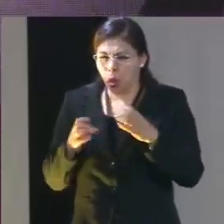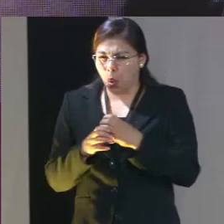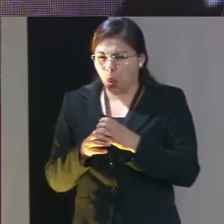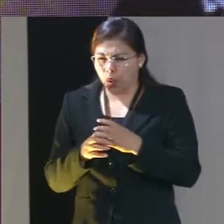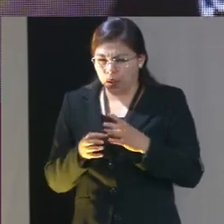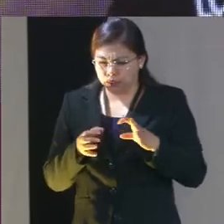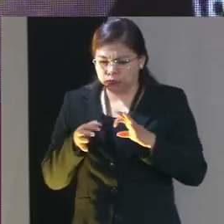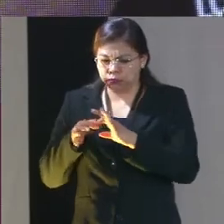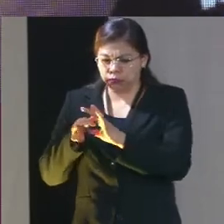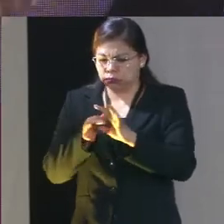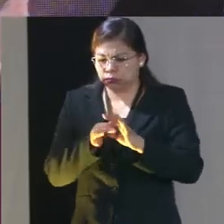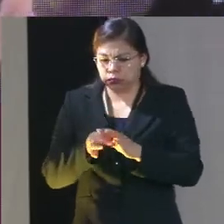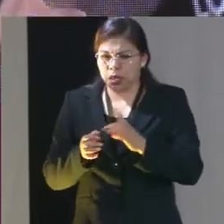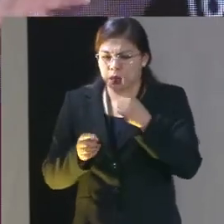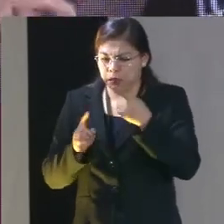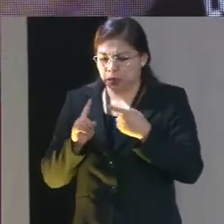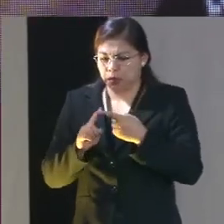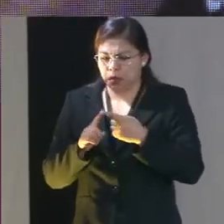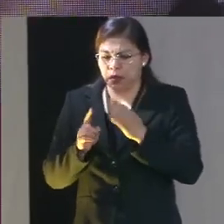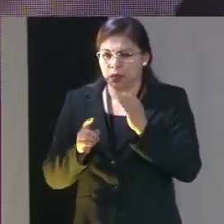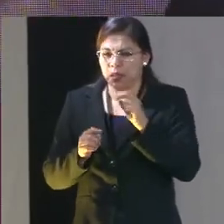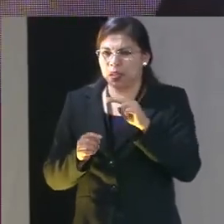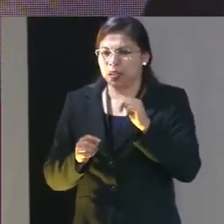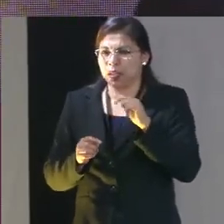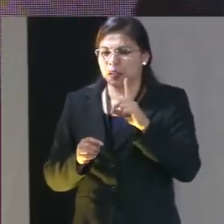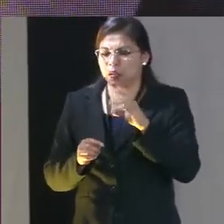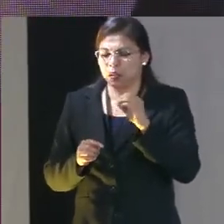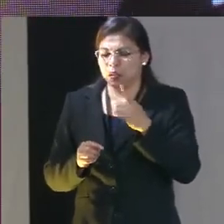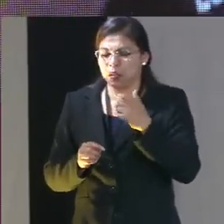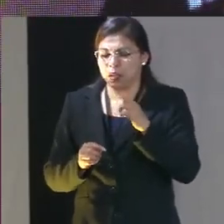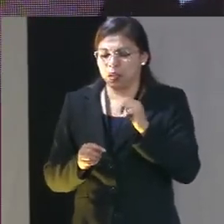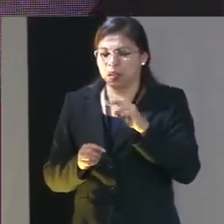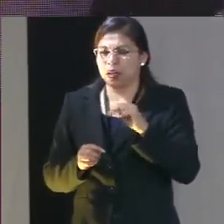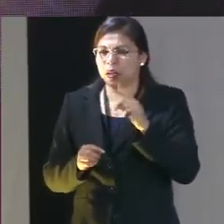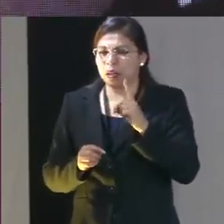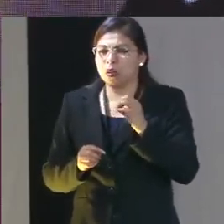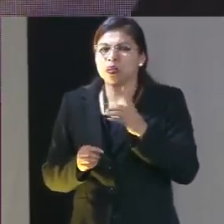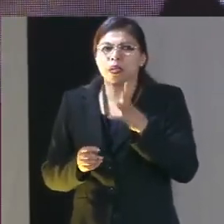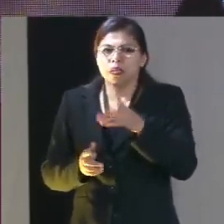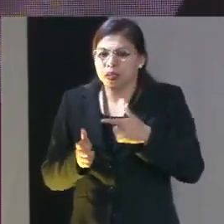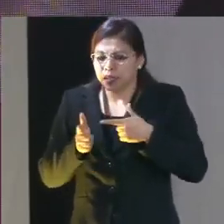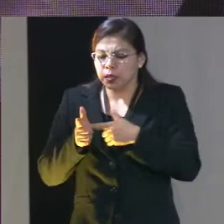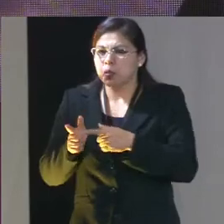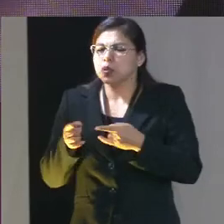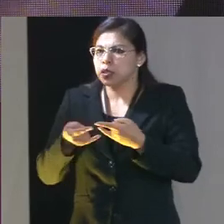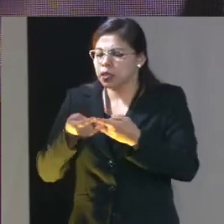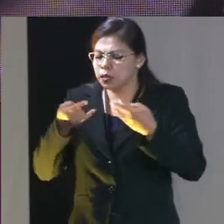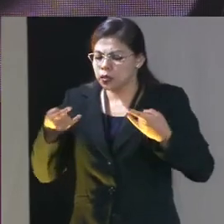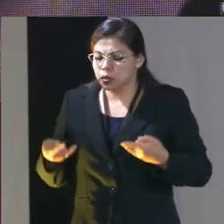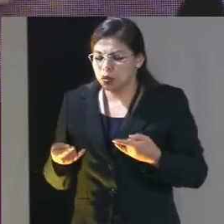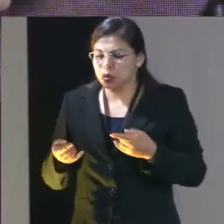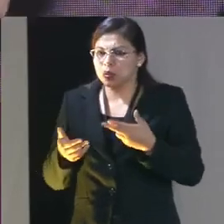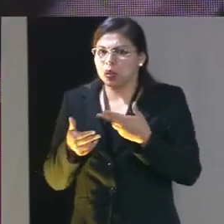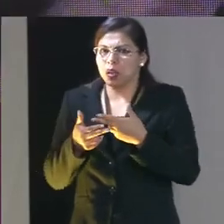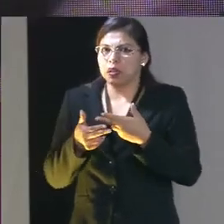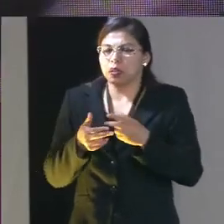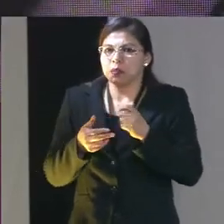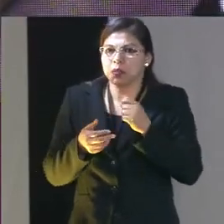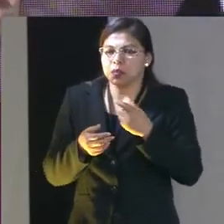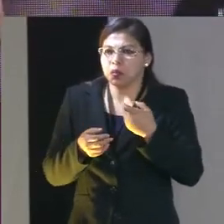La primera es, diría Luis Fernando Granados, excesivamente estudiada. Hemos seguido esa historia hasta en